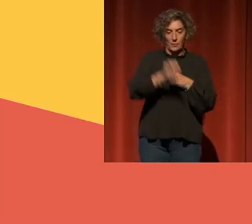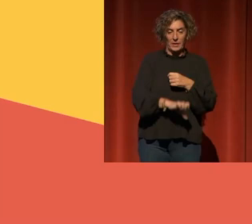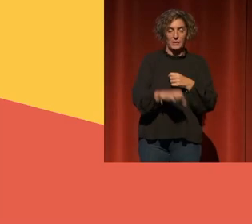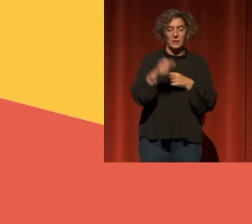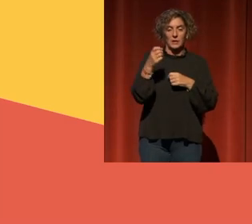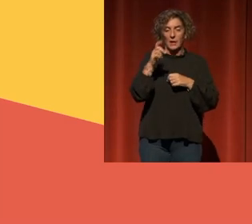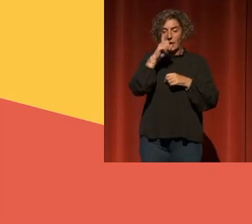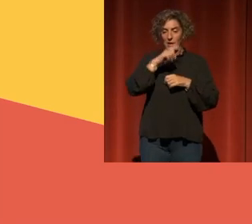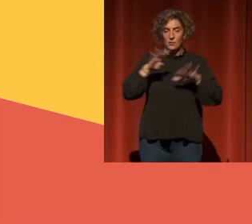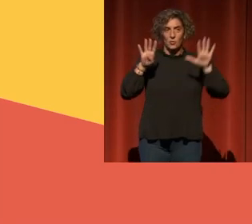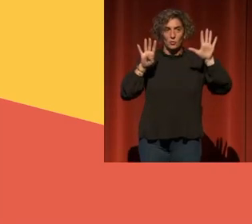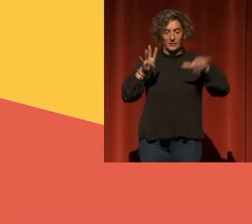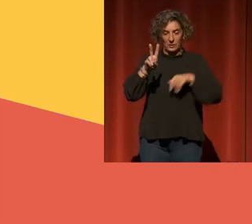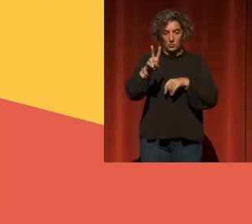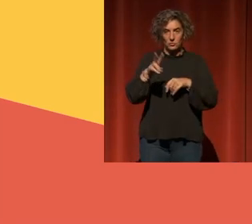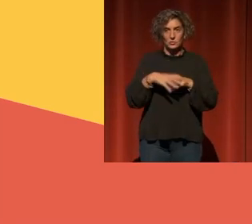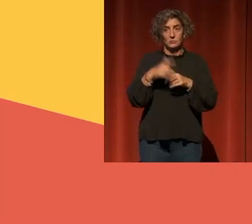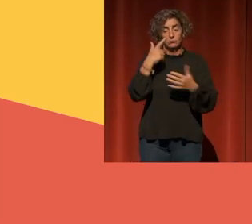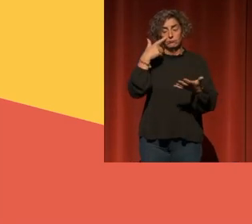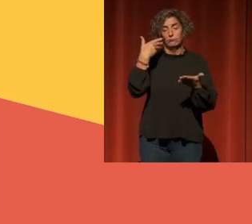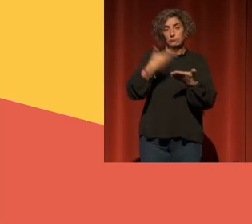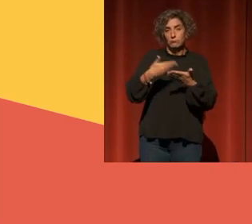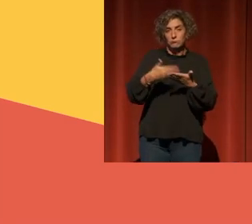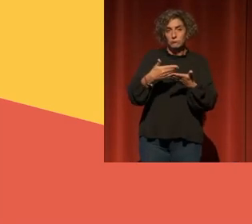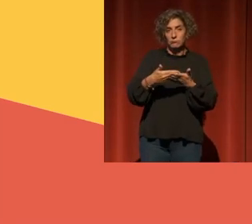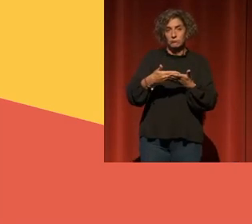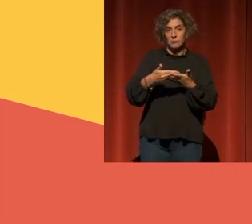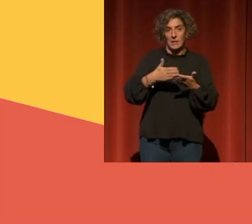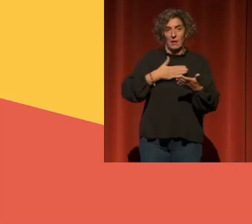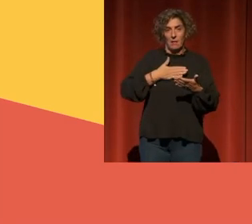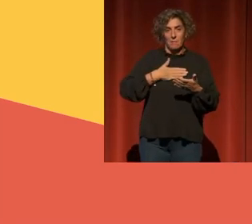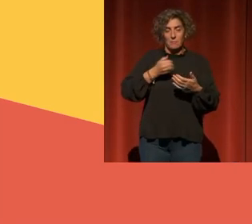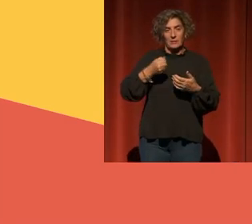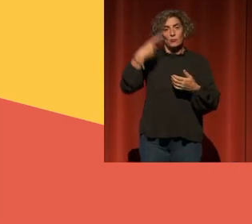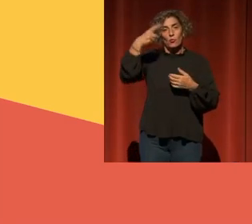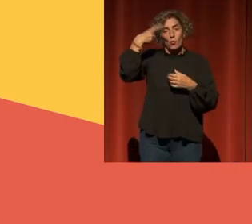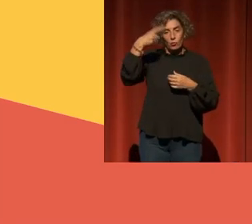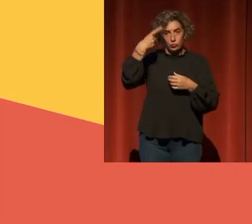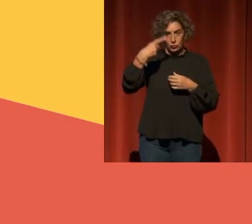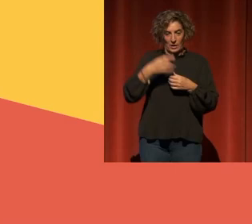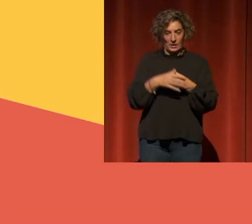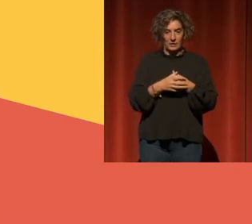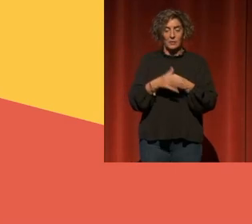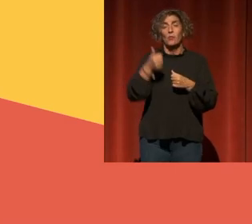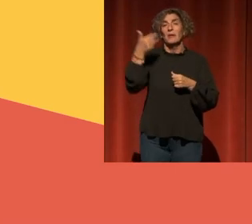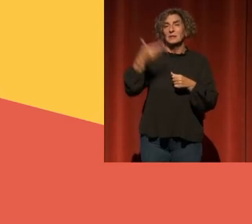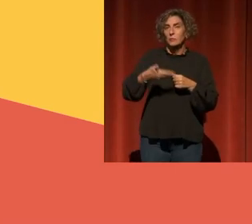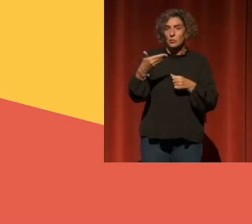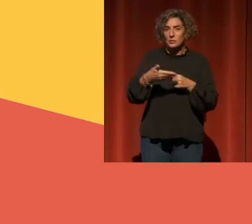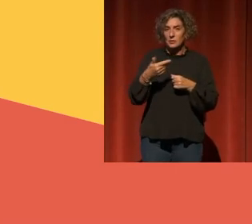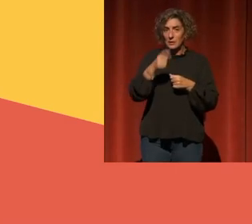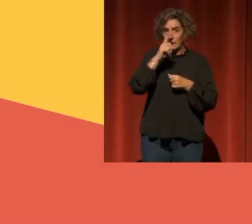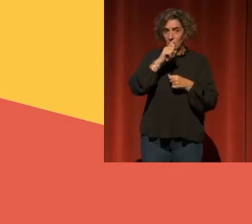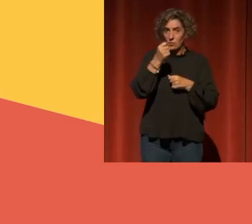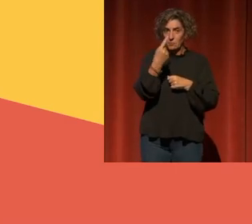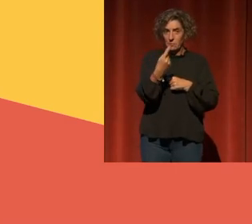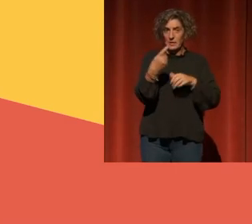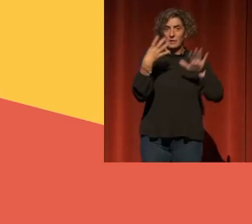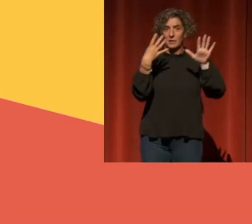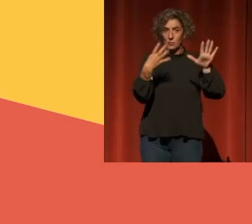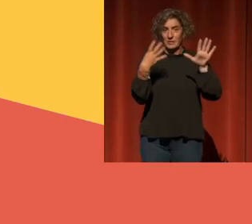poner de relieve el patrimonio cultural común Lo que es más importante en el año